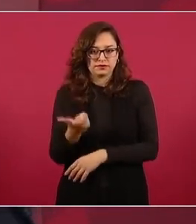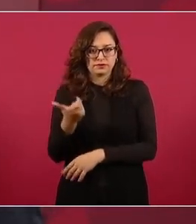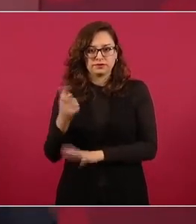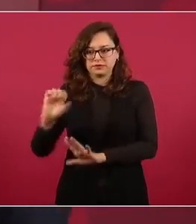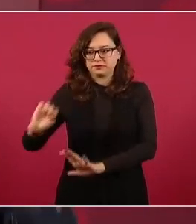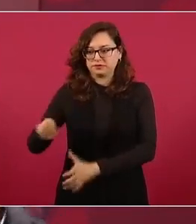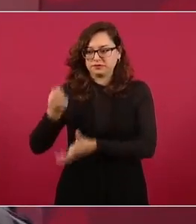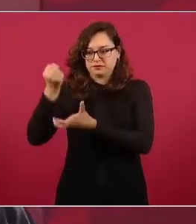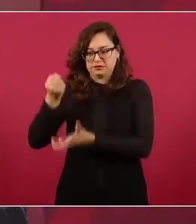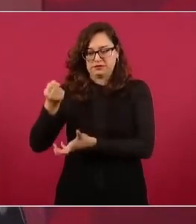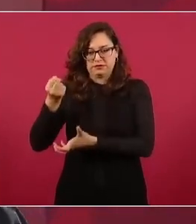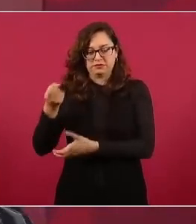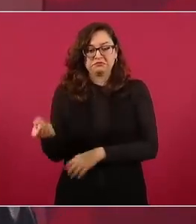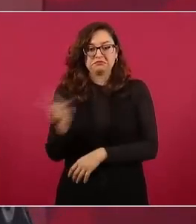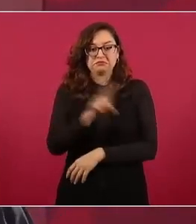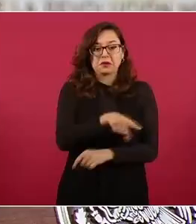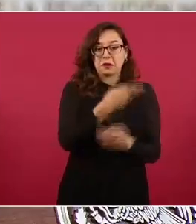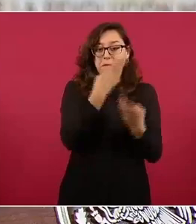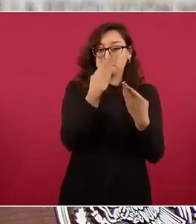Un banco